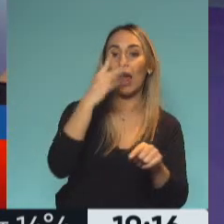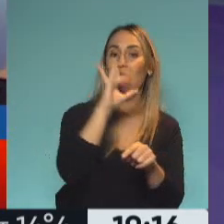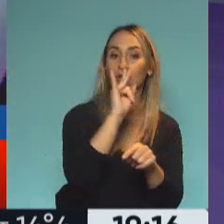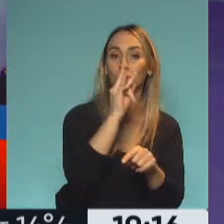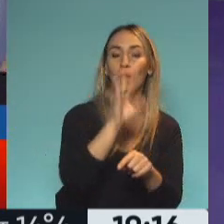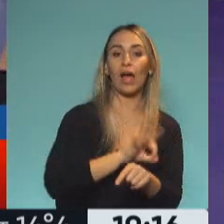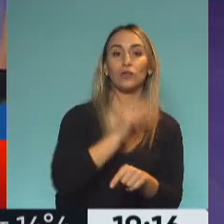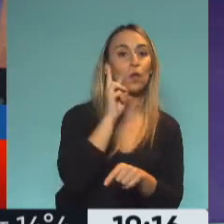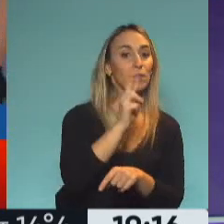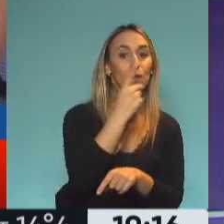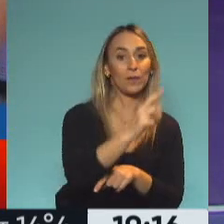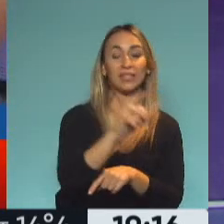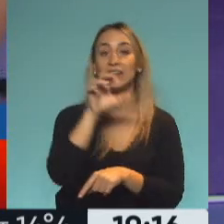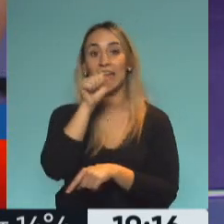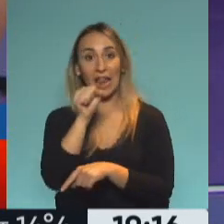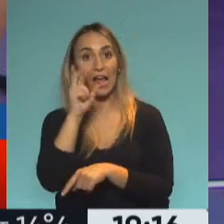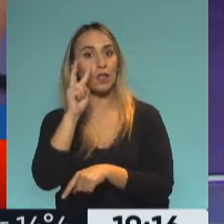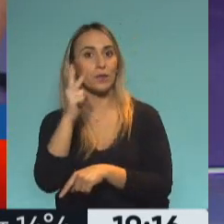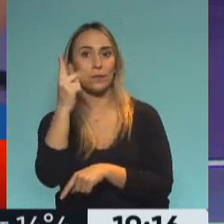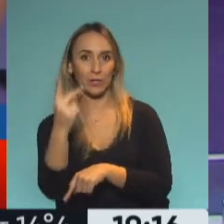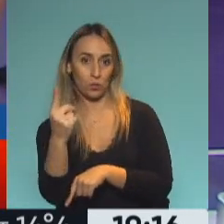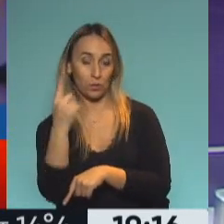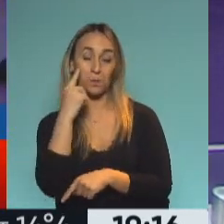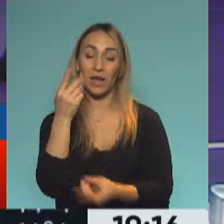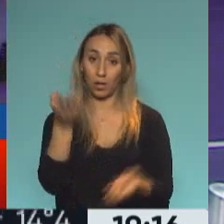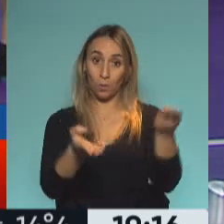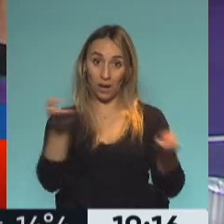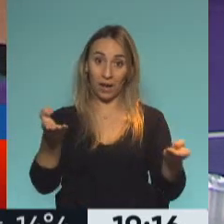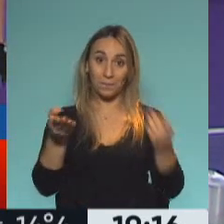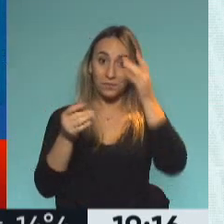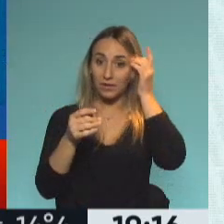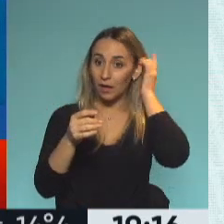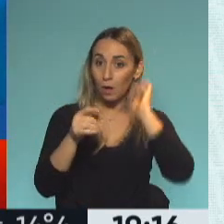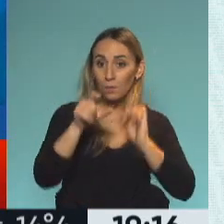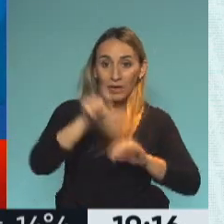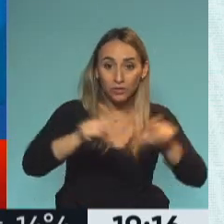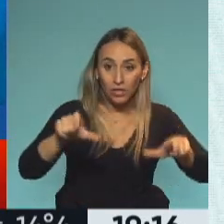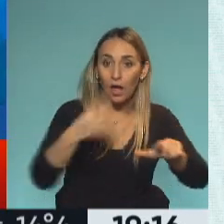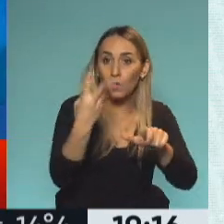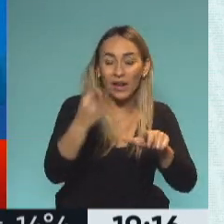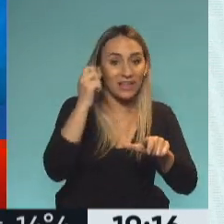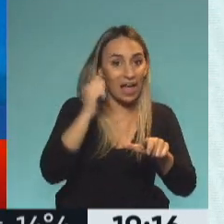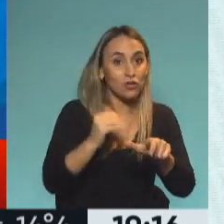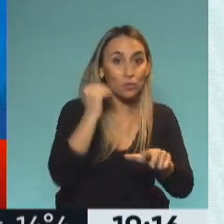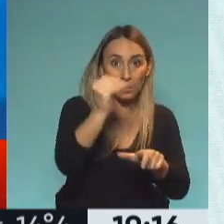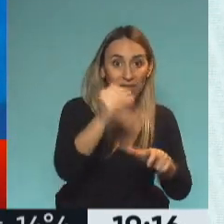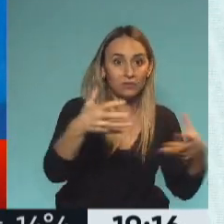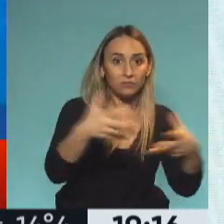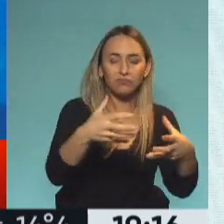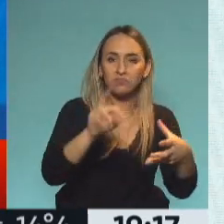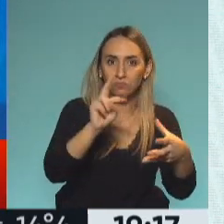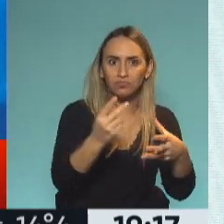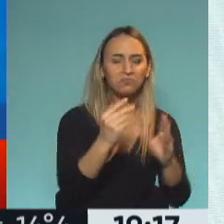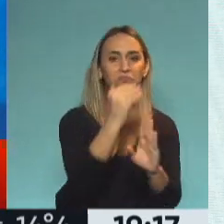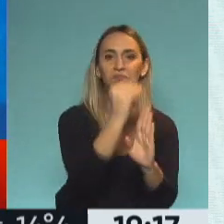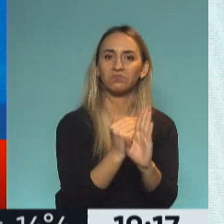el 2021. Bien. Buenísimo. Fíjese, Se nota los mucho mayores la de diferencia. 40, Se nota la diferencia. la mortalidad se redujo a la